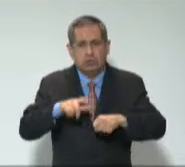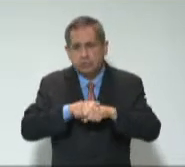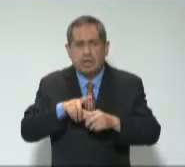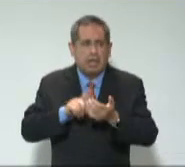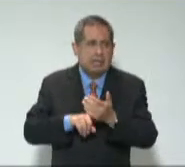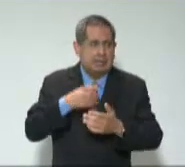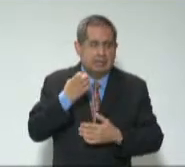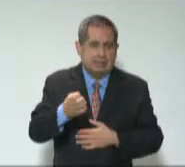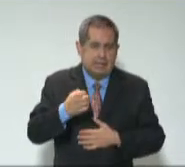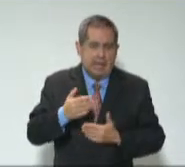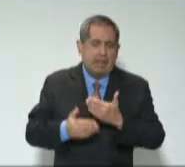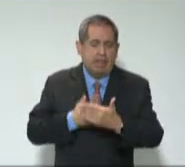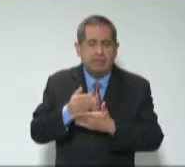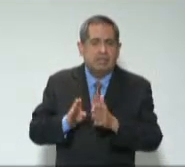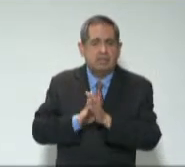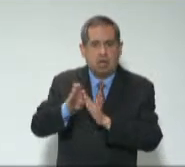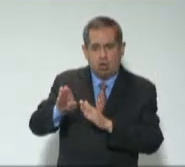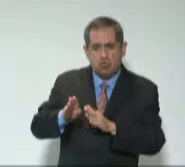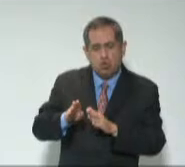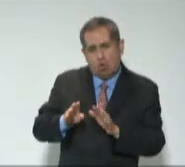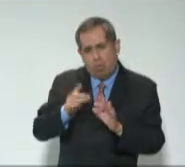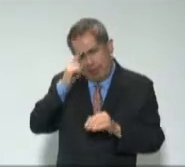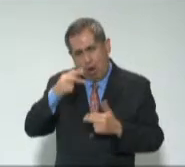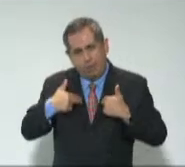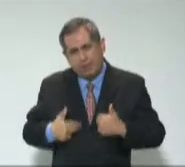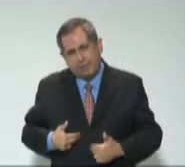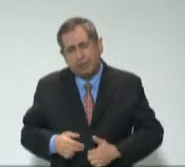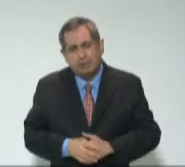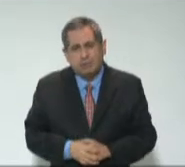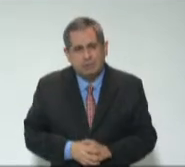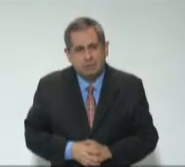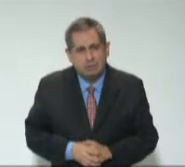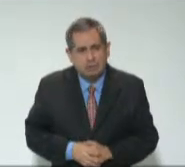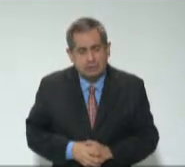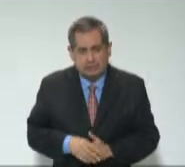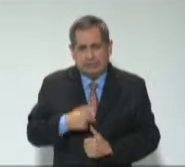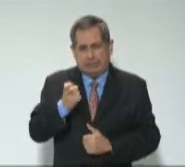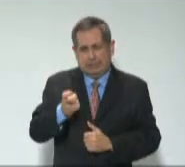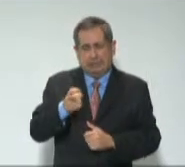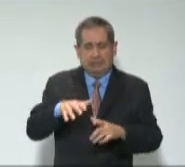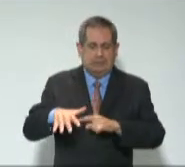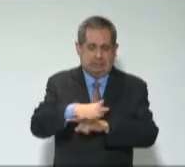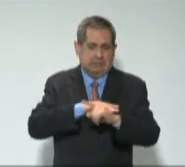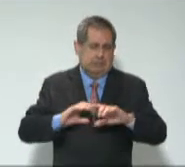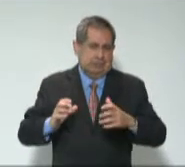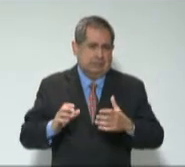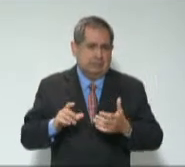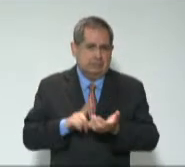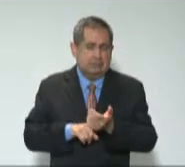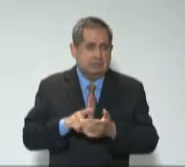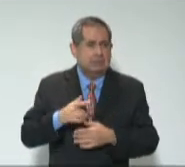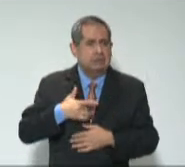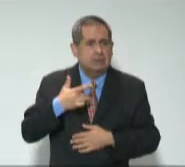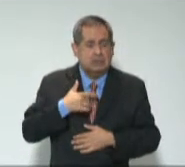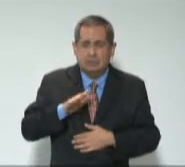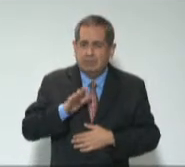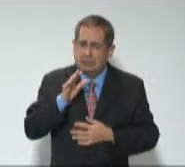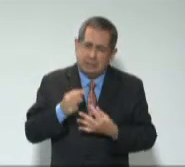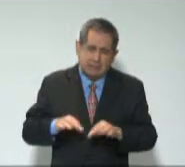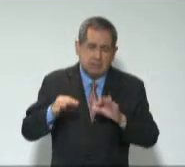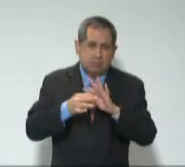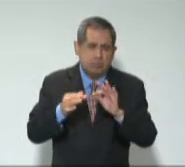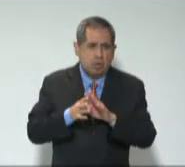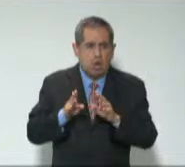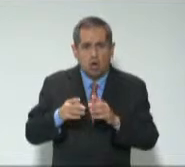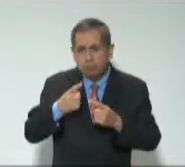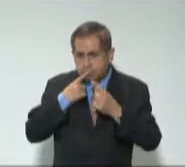y el desarrollo y bienestar de la humanidad Entonces en este contexto eh Me parece muy importante lo